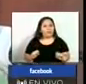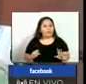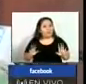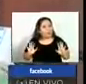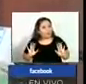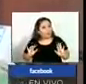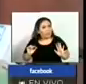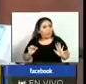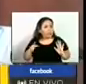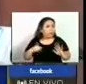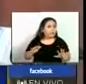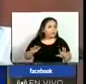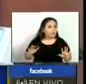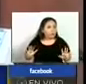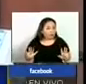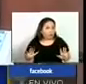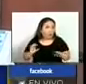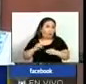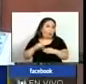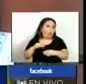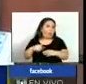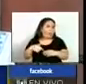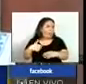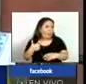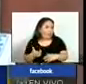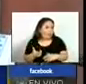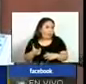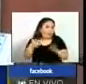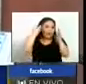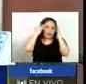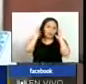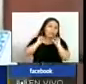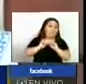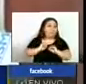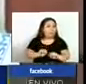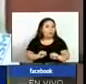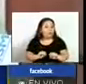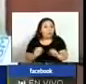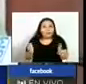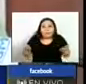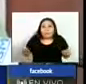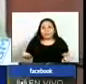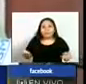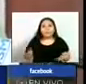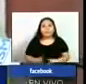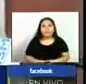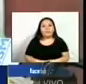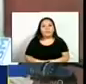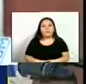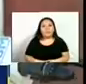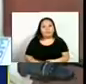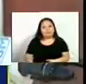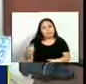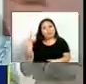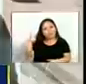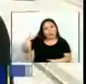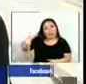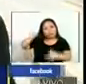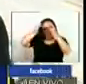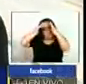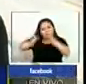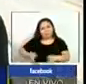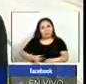esto ya me quedé o mañana me voy por el mismo virus así que están buenas todas las medidas